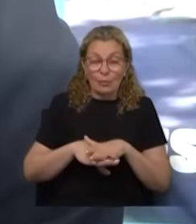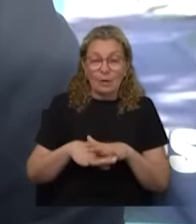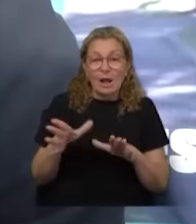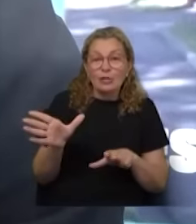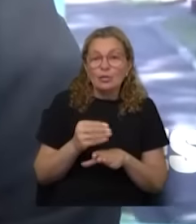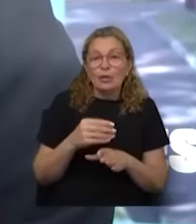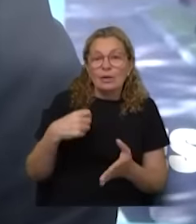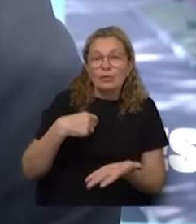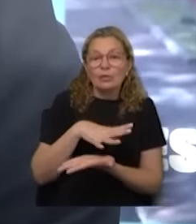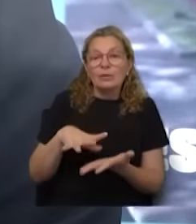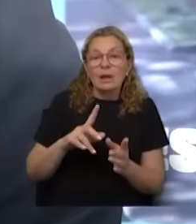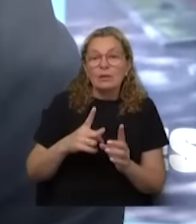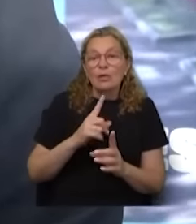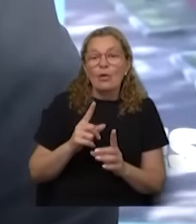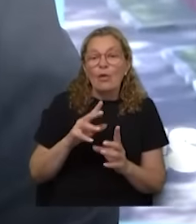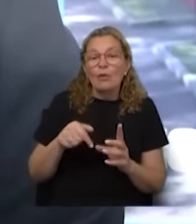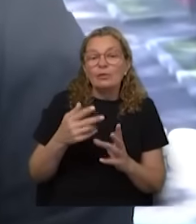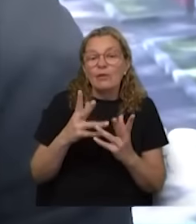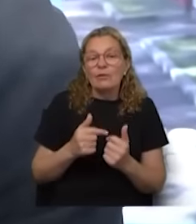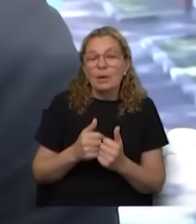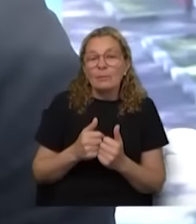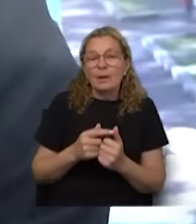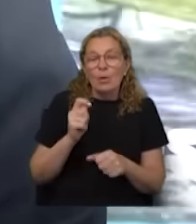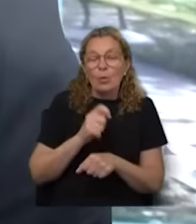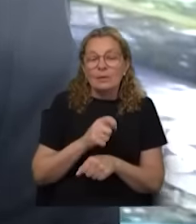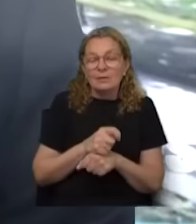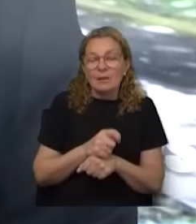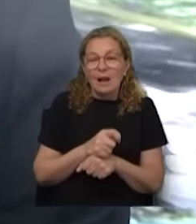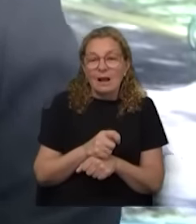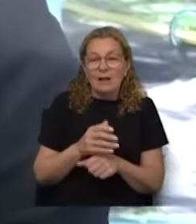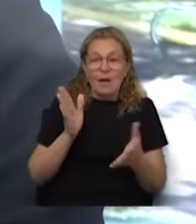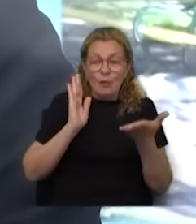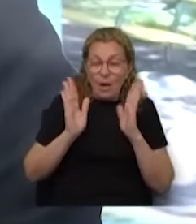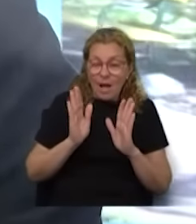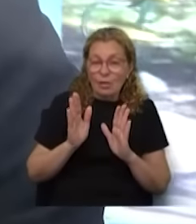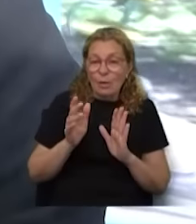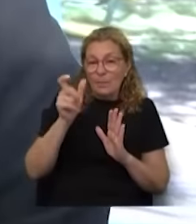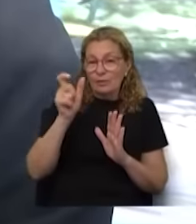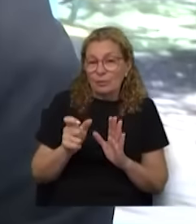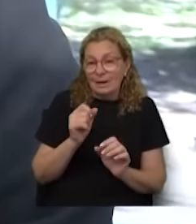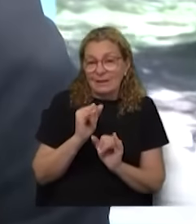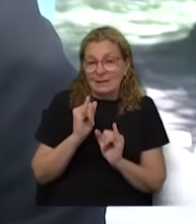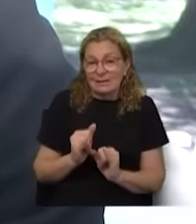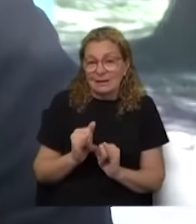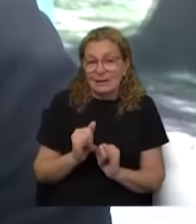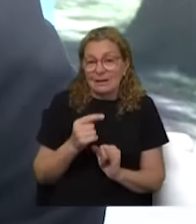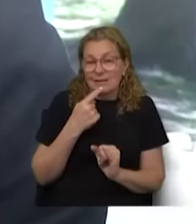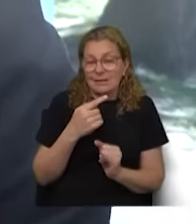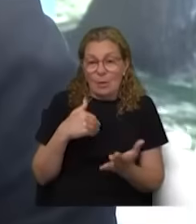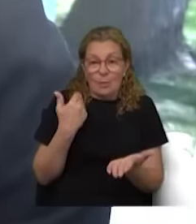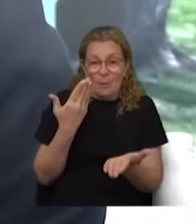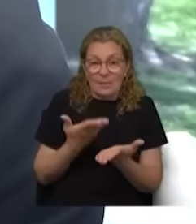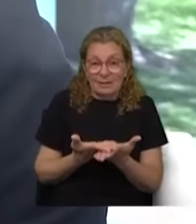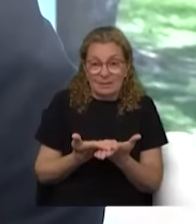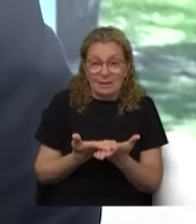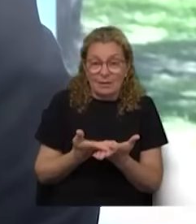sociedad y que de ninguna manera manera ni operadores judiciales ni abogados tendrían que este plantear o